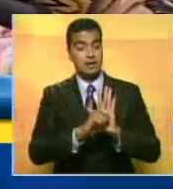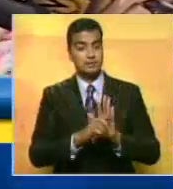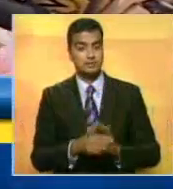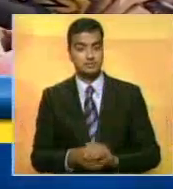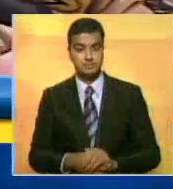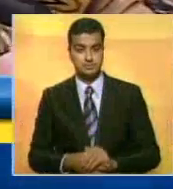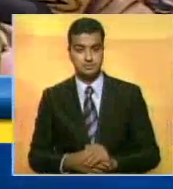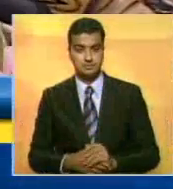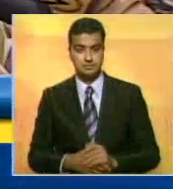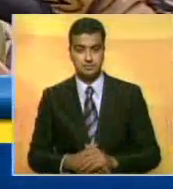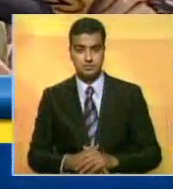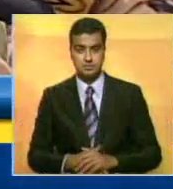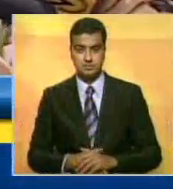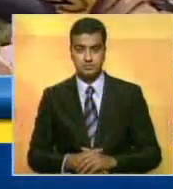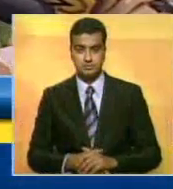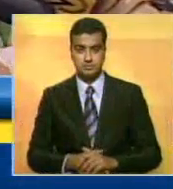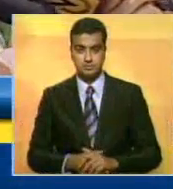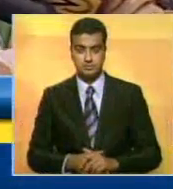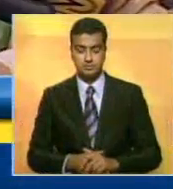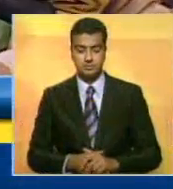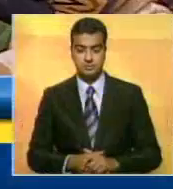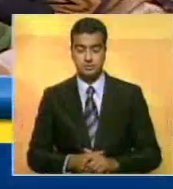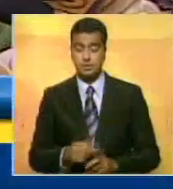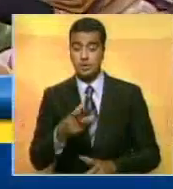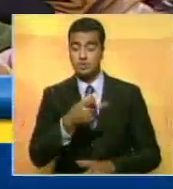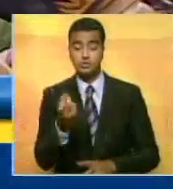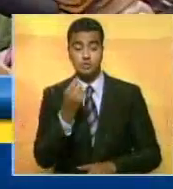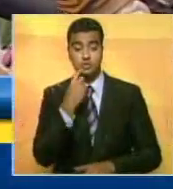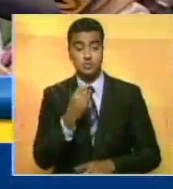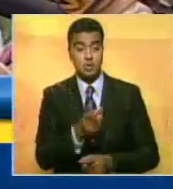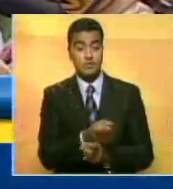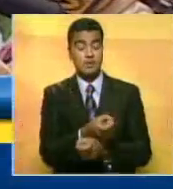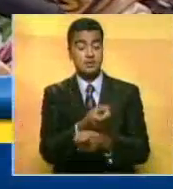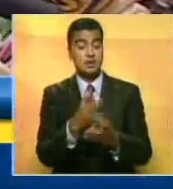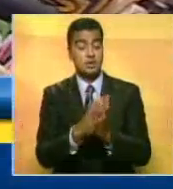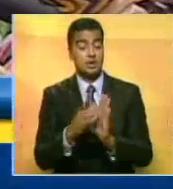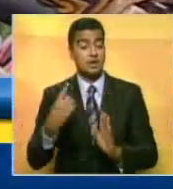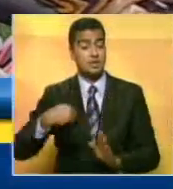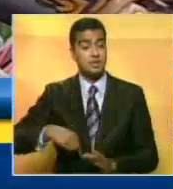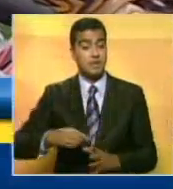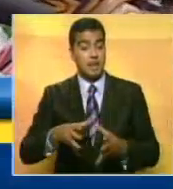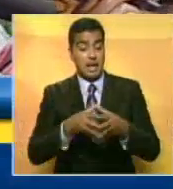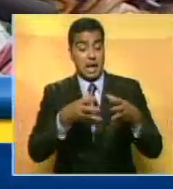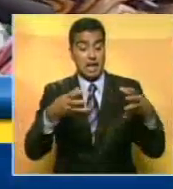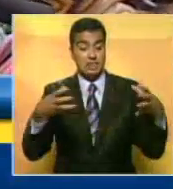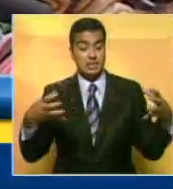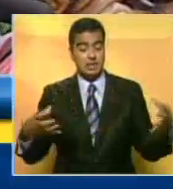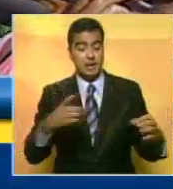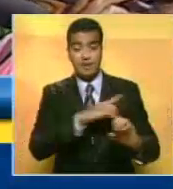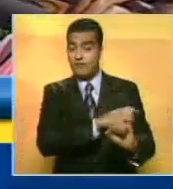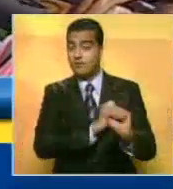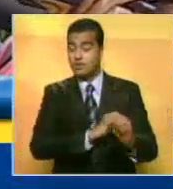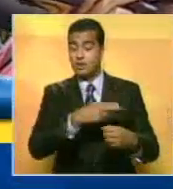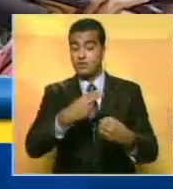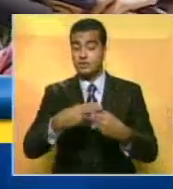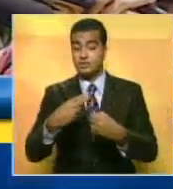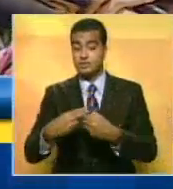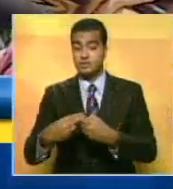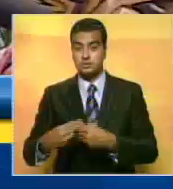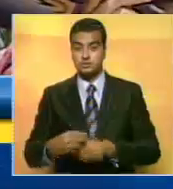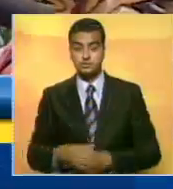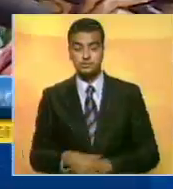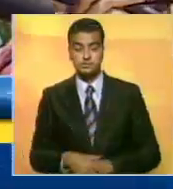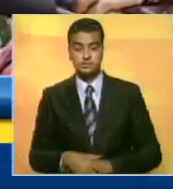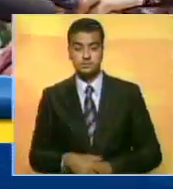son precisamente los machaqueros los que llevan, los que tienen el volumen fuerte del contrabando de